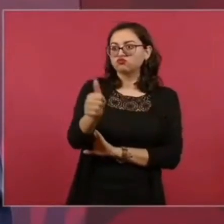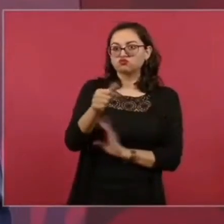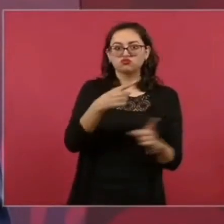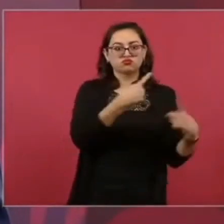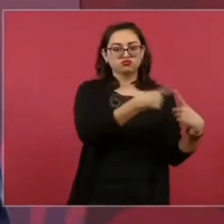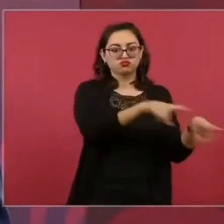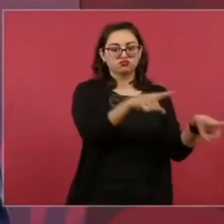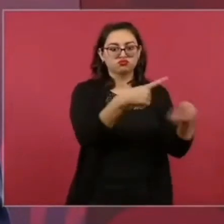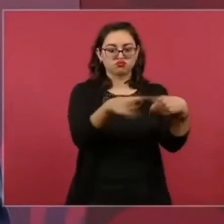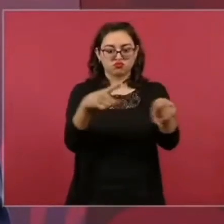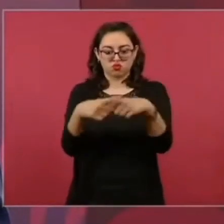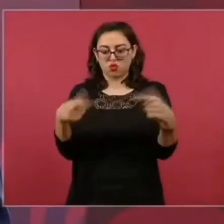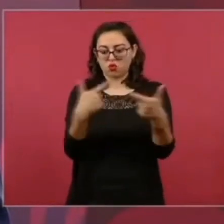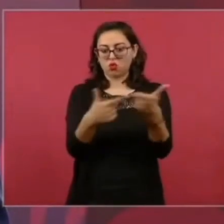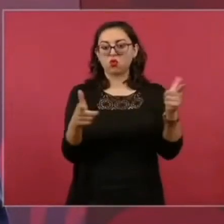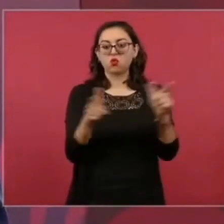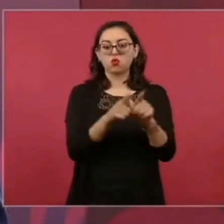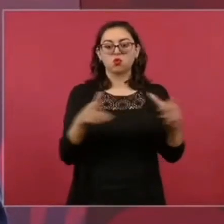creo que se llamaba,